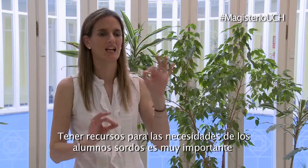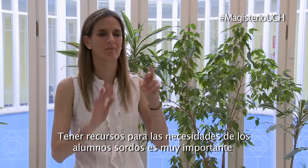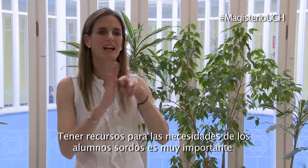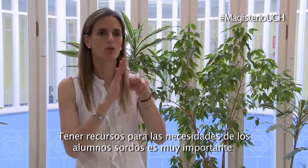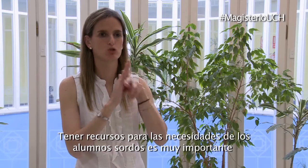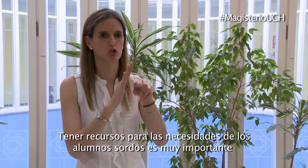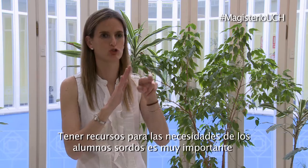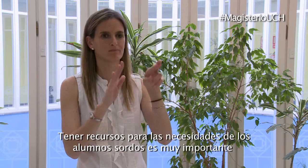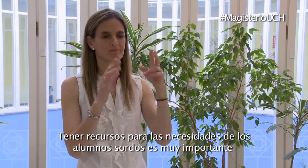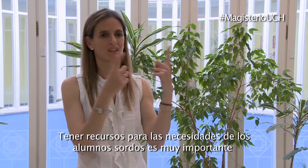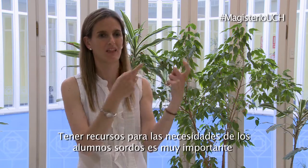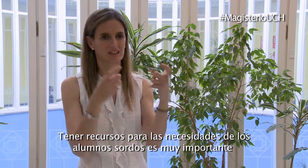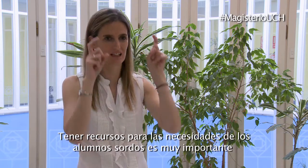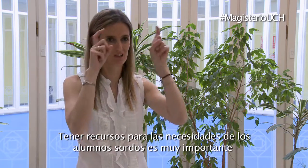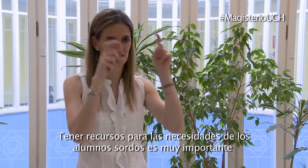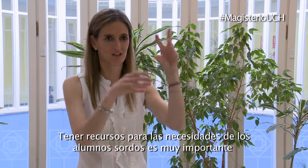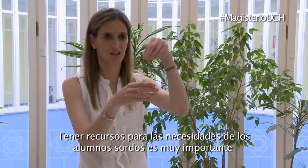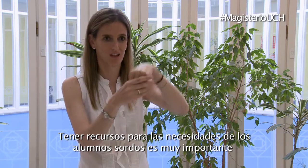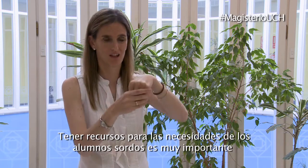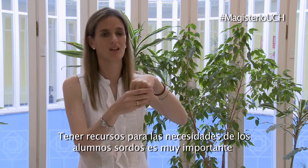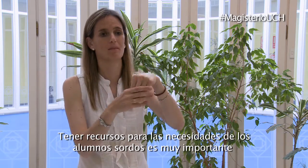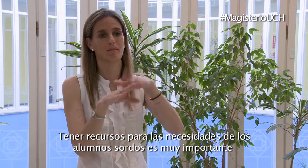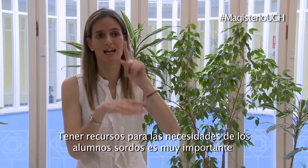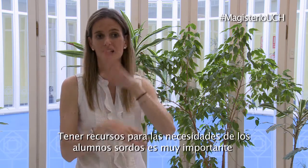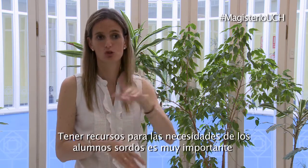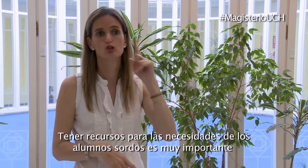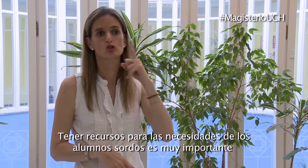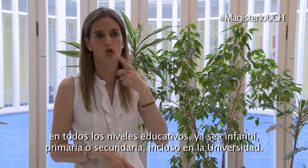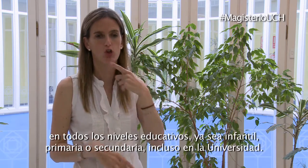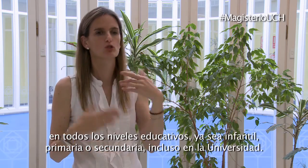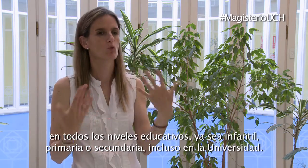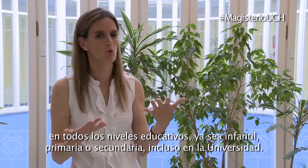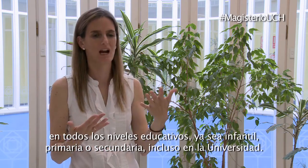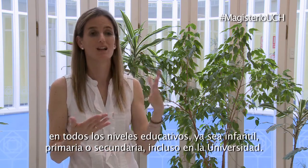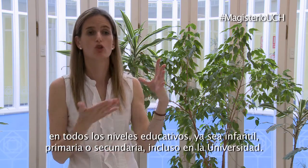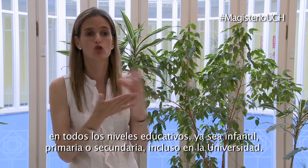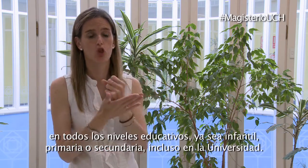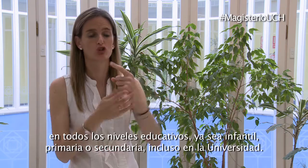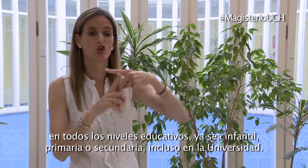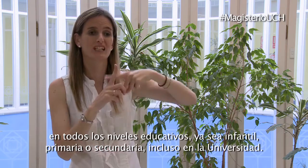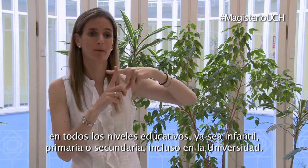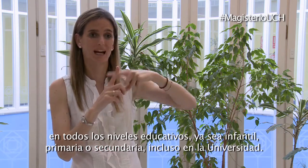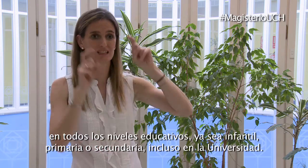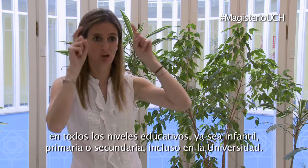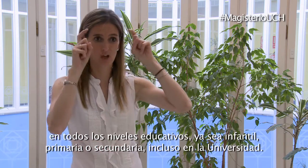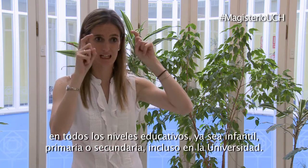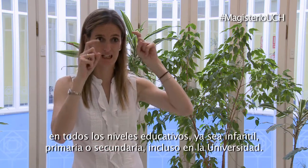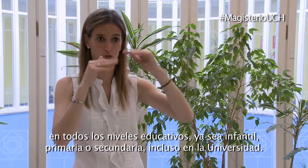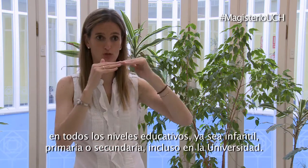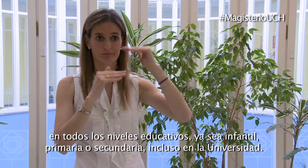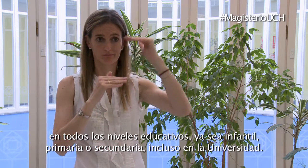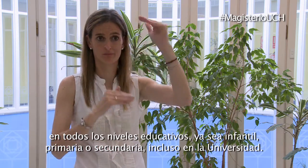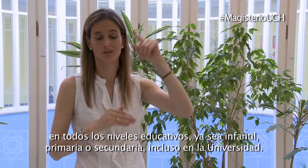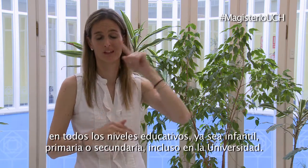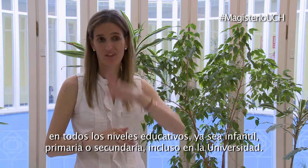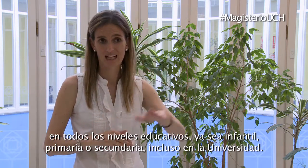Tener recursos para las necesidades de los alumnos sordos es muy importante, porque es importante todos los niveles educativos,